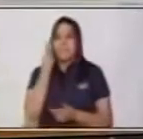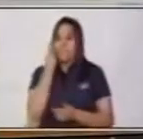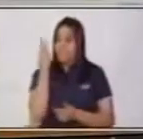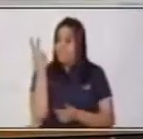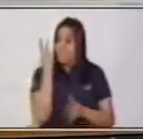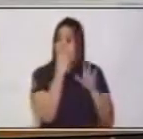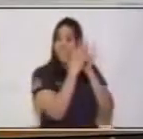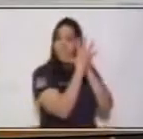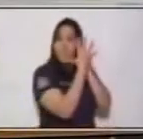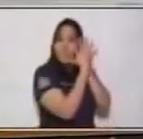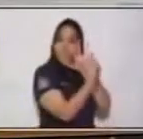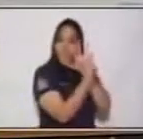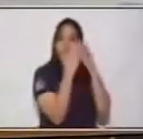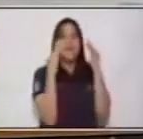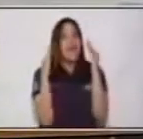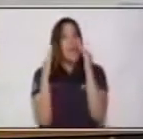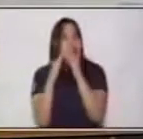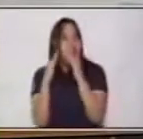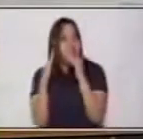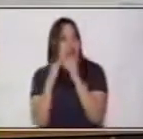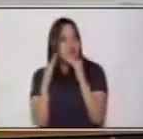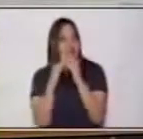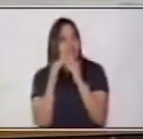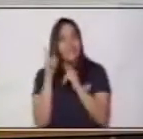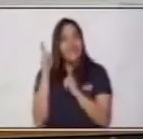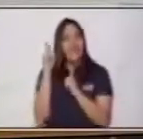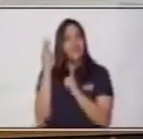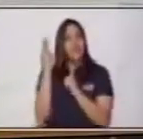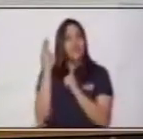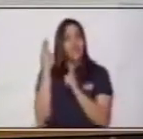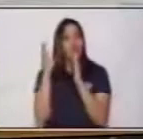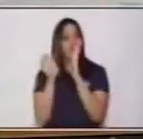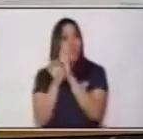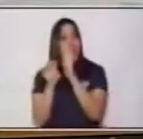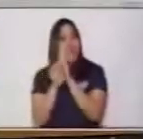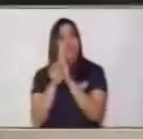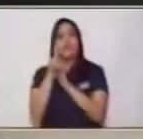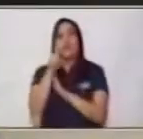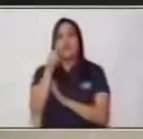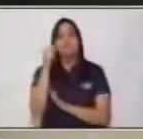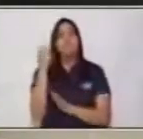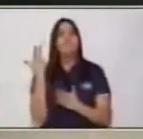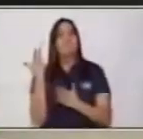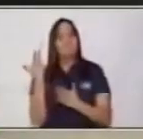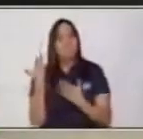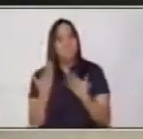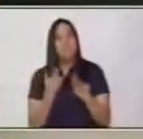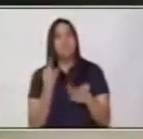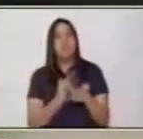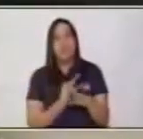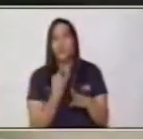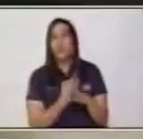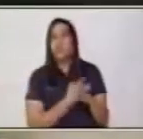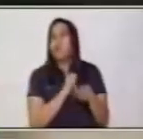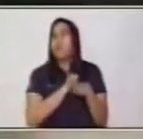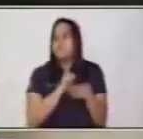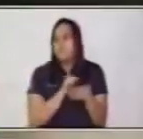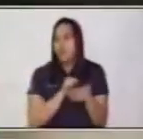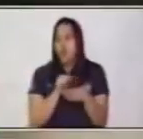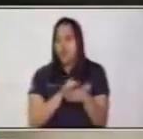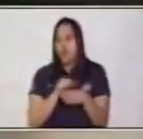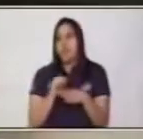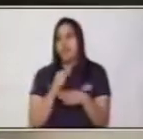Haz en casa estos dos problemas que serán de utilidad para practicar el